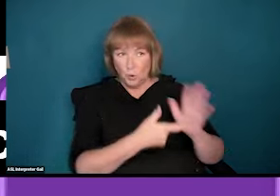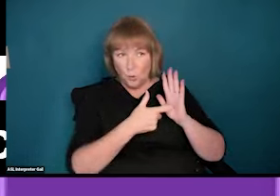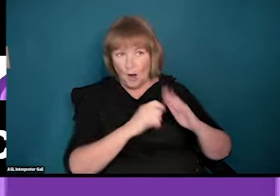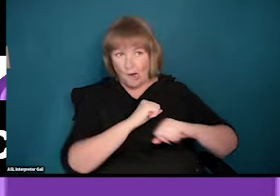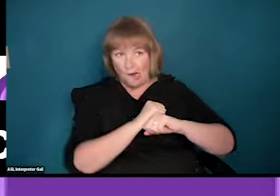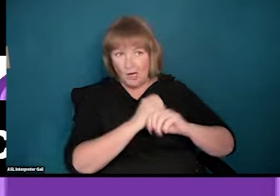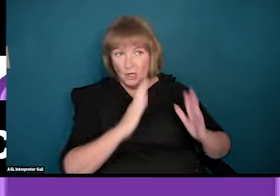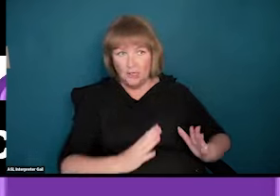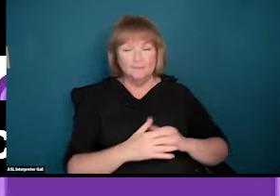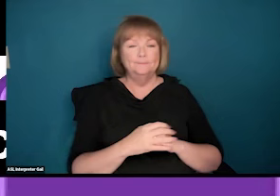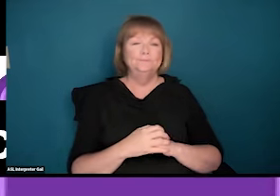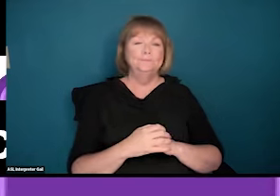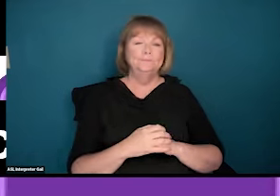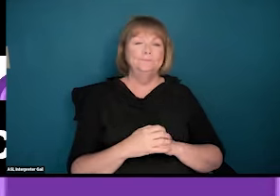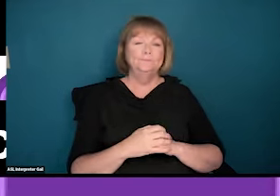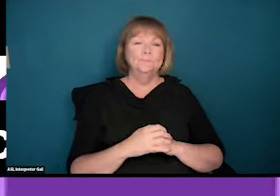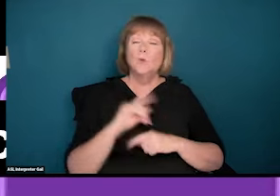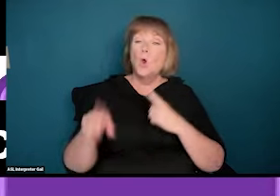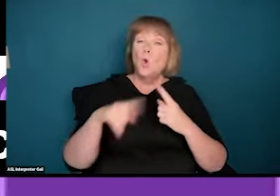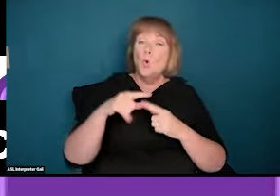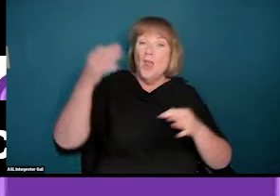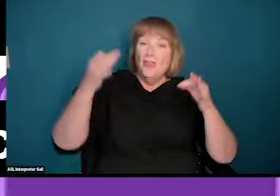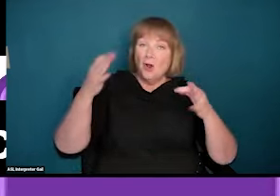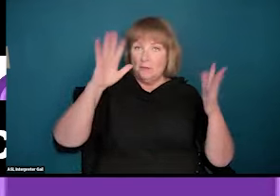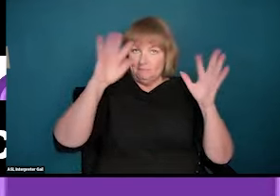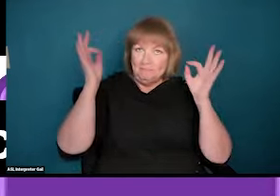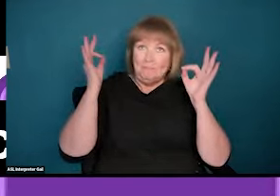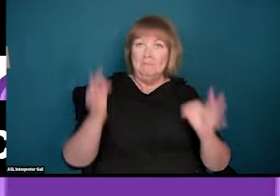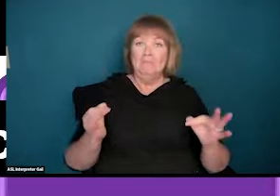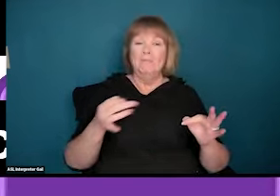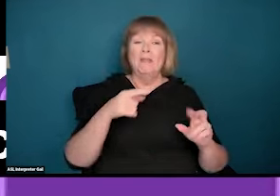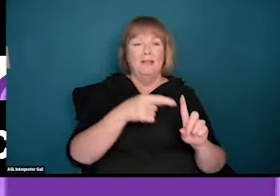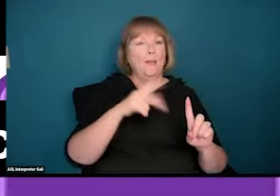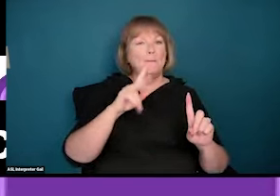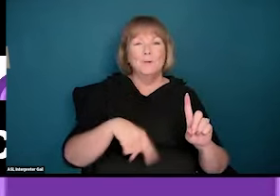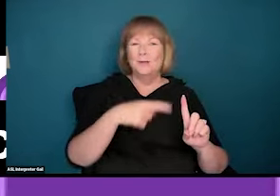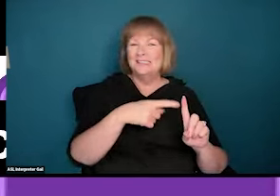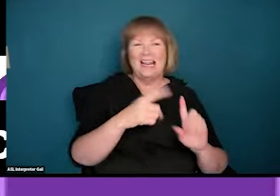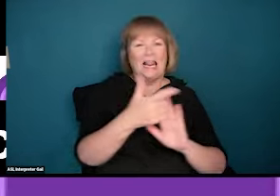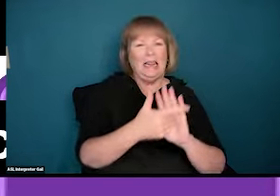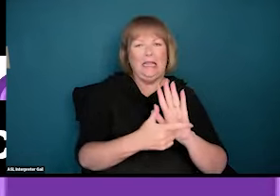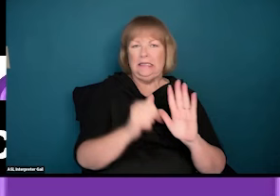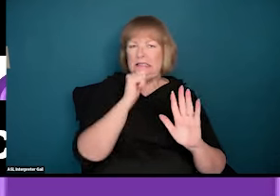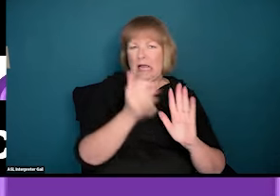Entonces muchos aspectos de la vida son considerados por estas cortes para decidir si la persona puede estar bajo custodia. Una vez